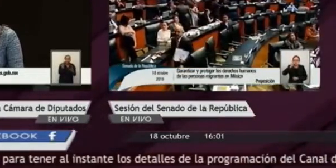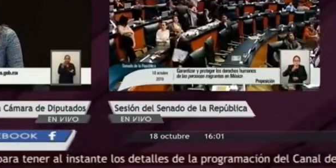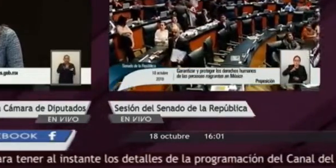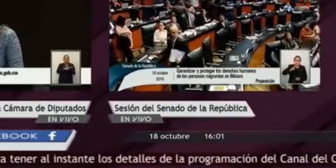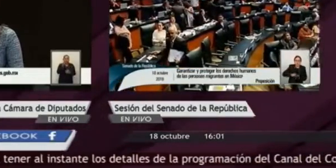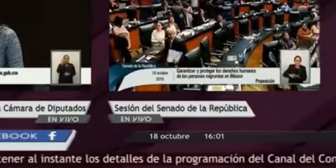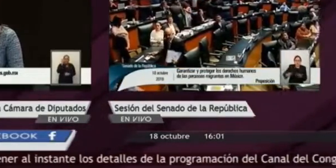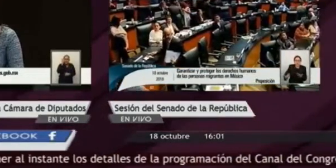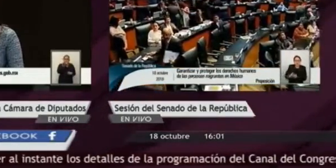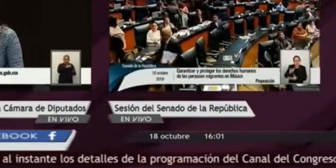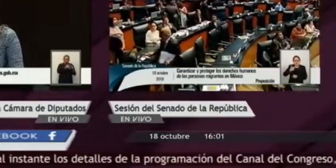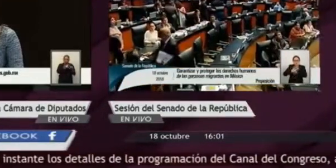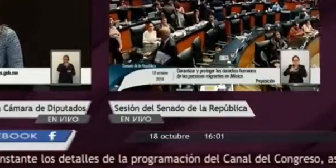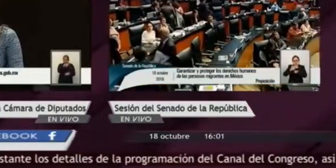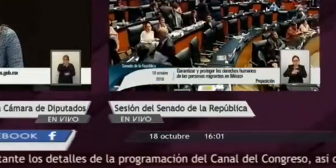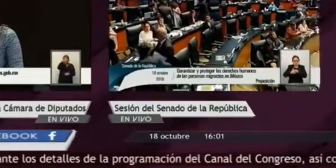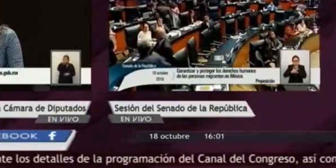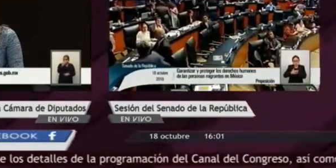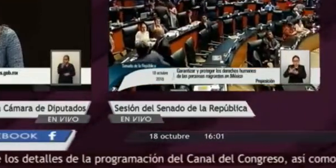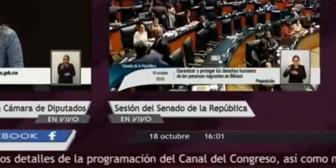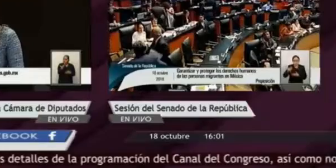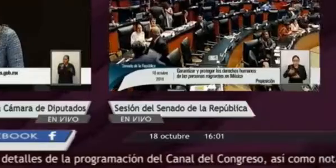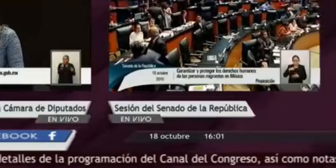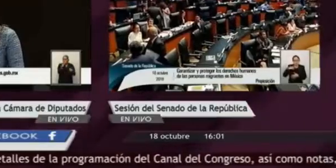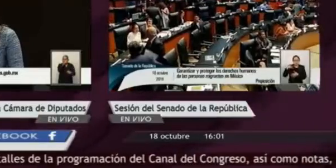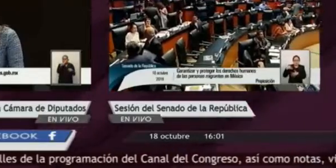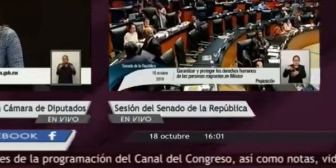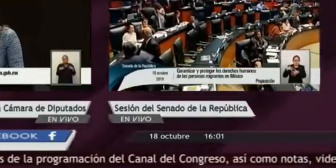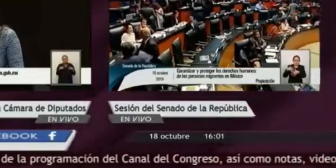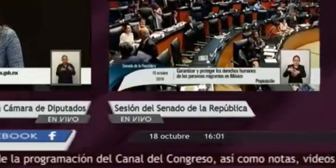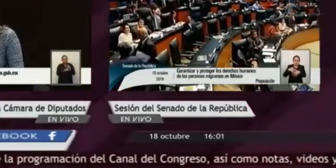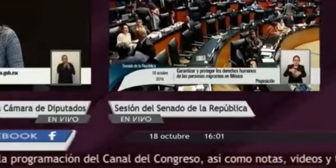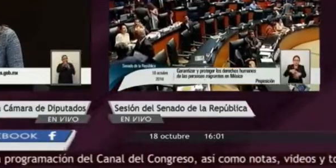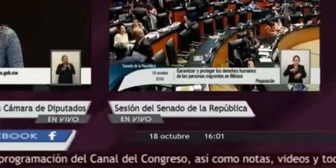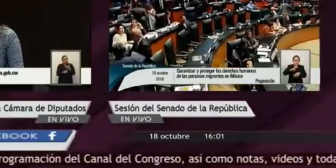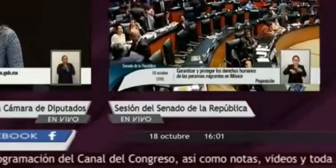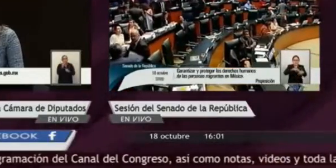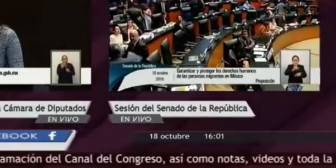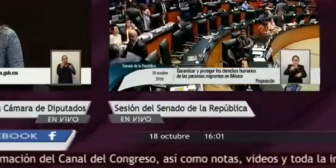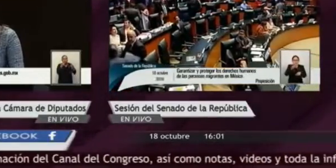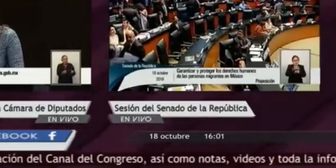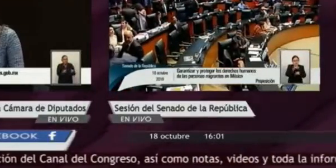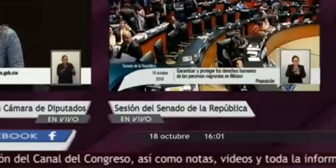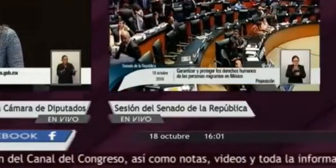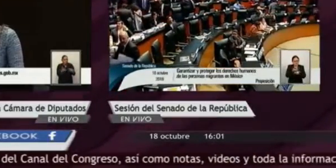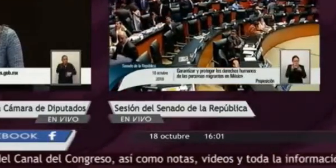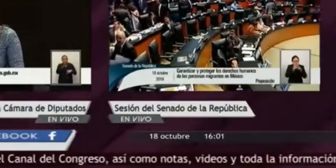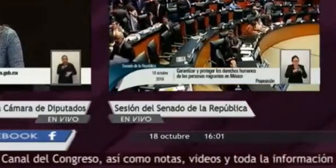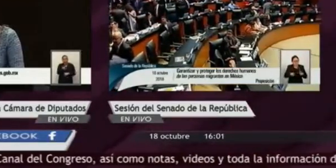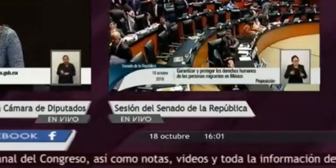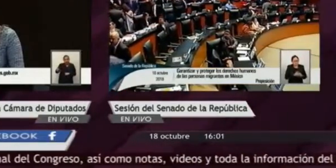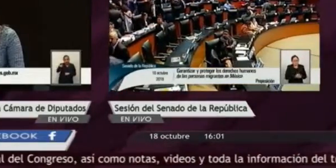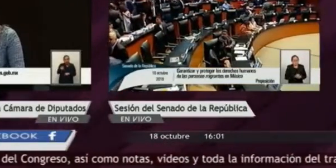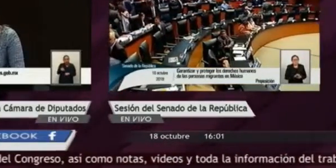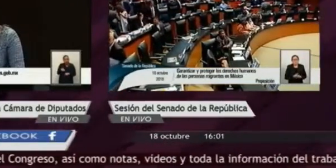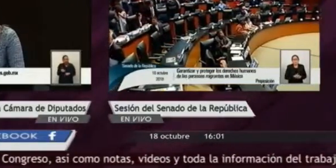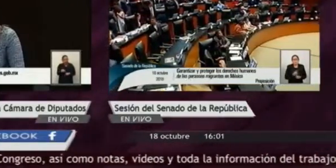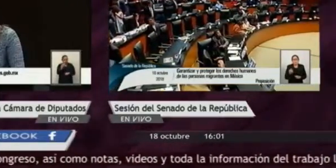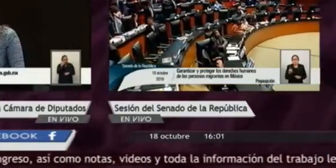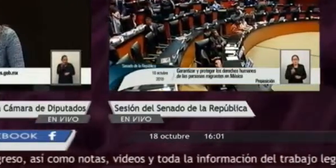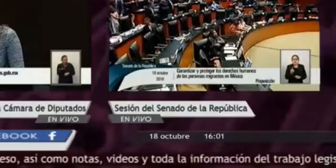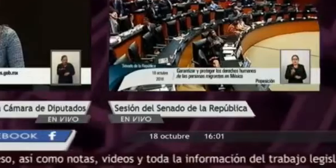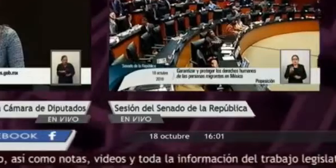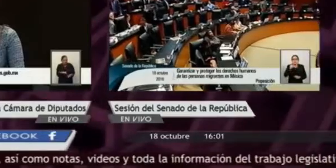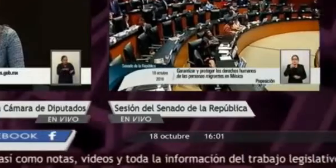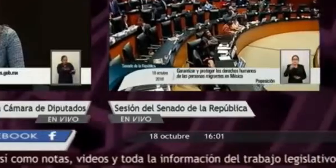las extorsiones a las que nuestros representados son sujetos por parte de quienes les venden engomados con la promesa de que